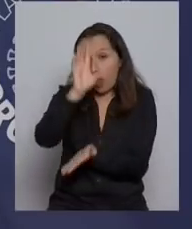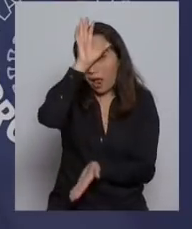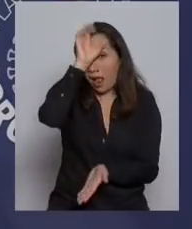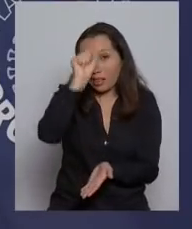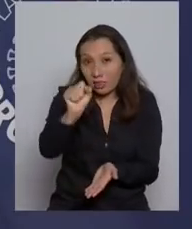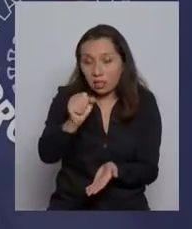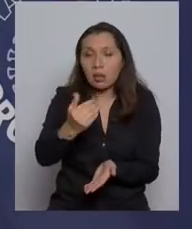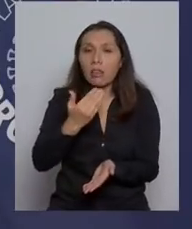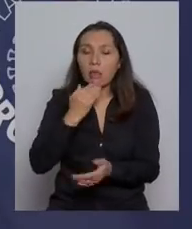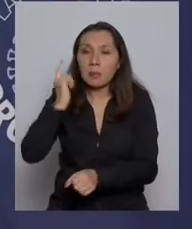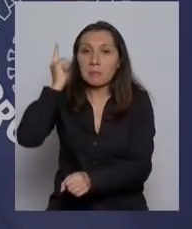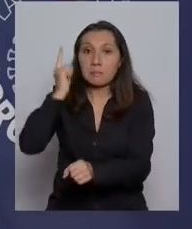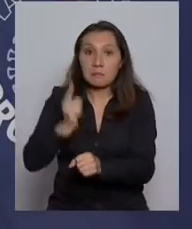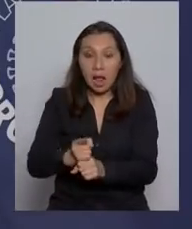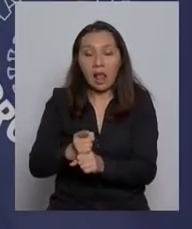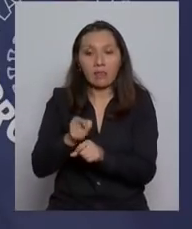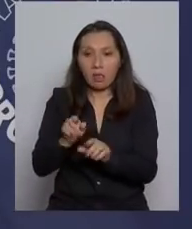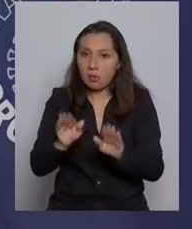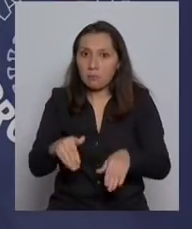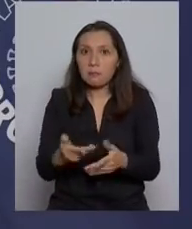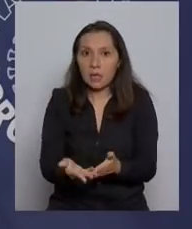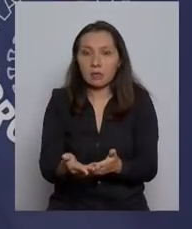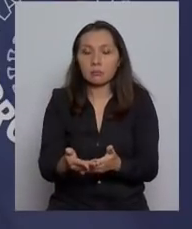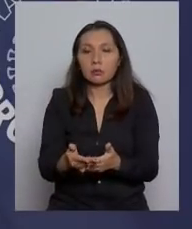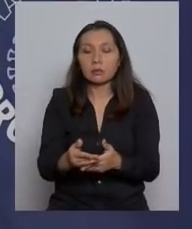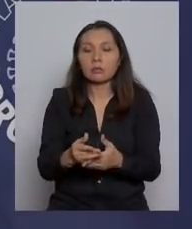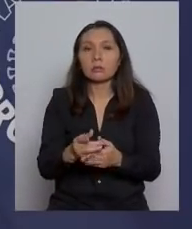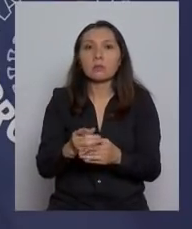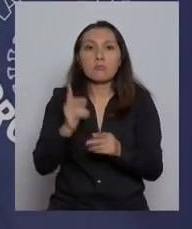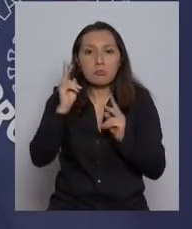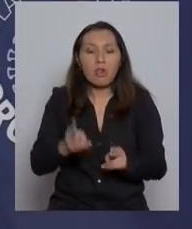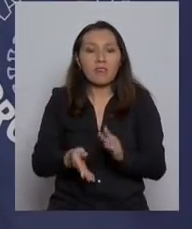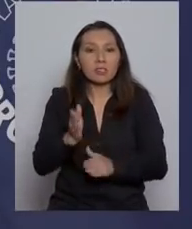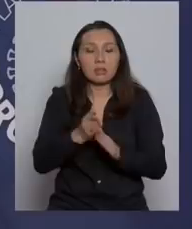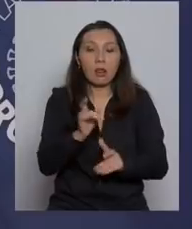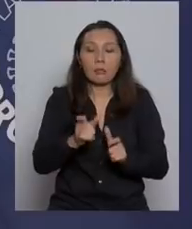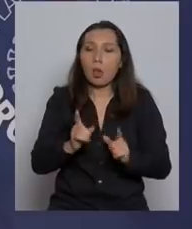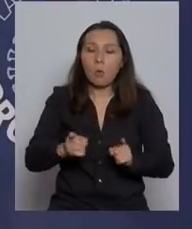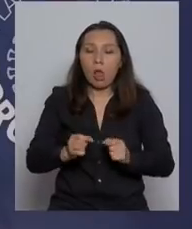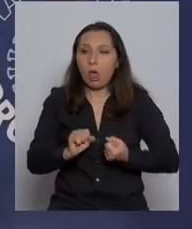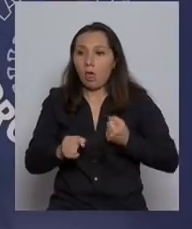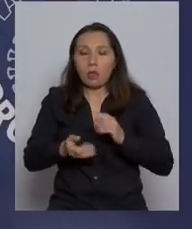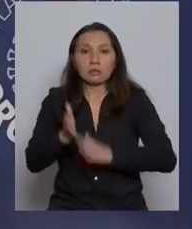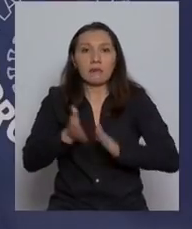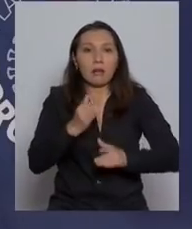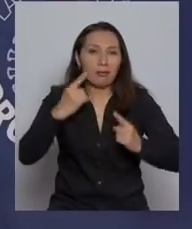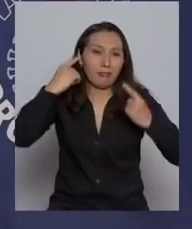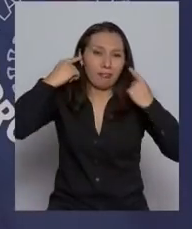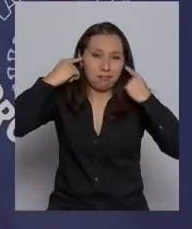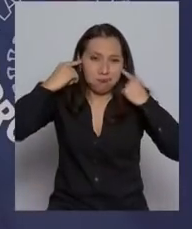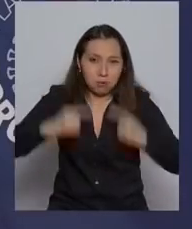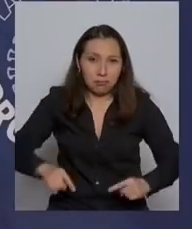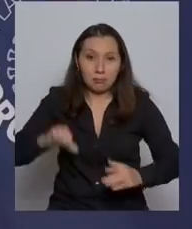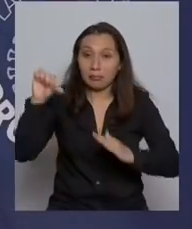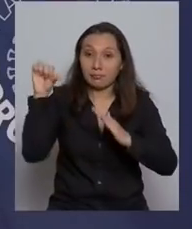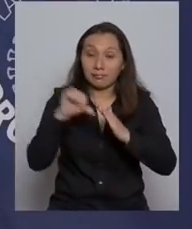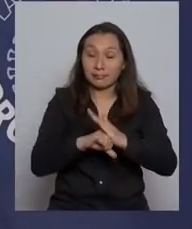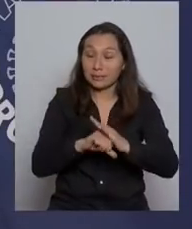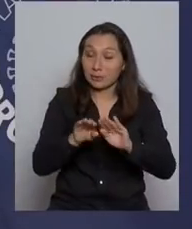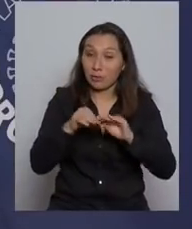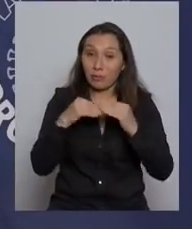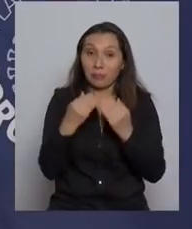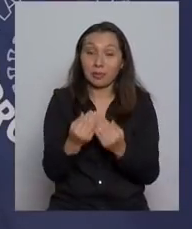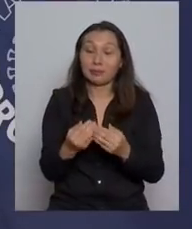ha también decretado una medida de este tipo, está ocurriendo exactamente lo mismo, y el respeto a la cuarentena